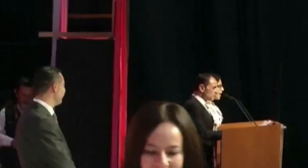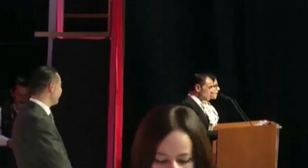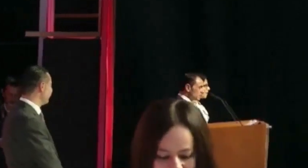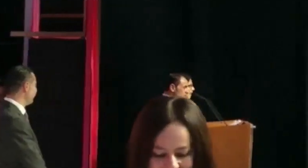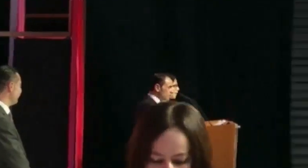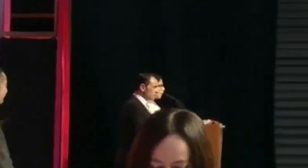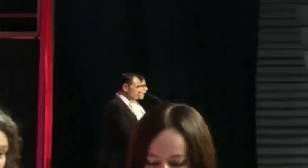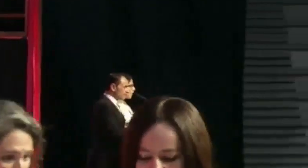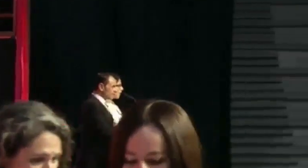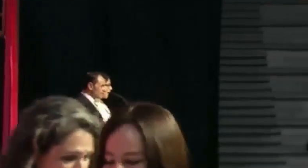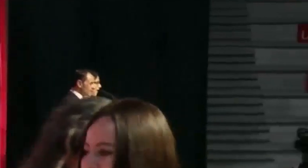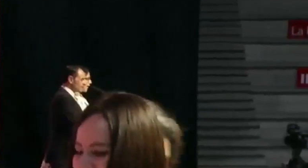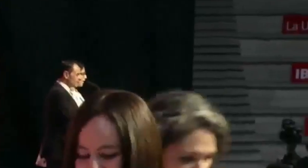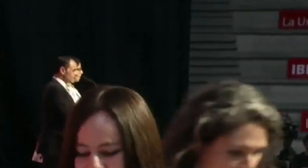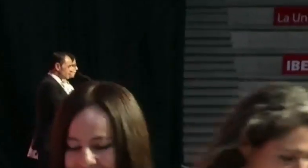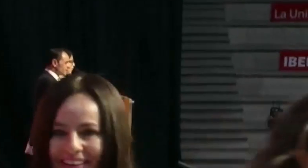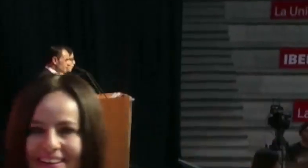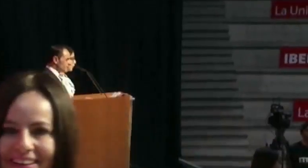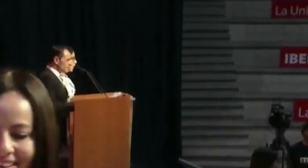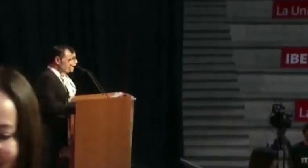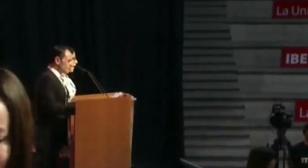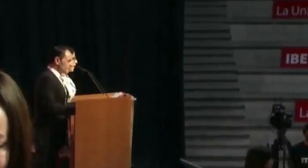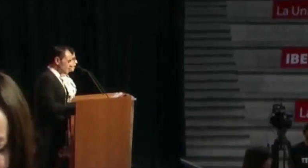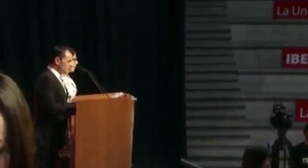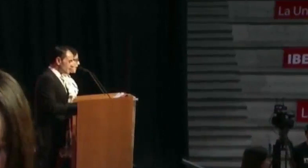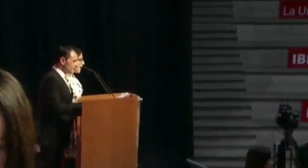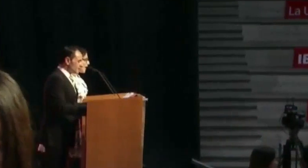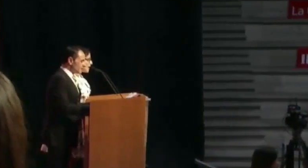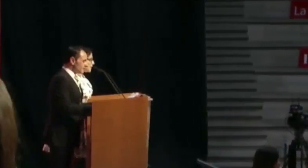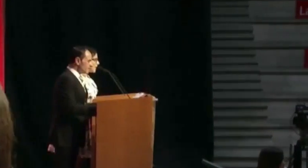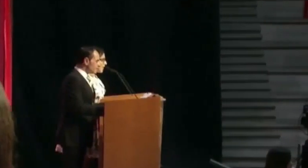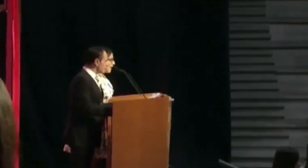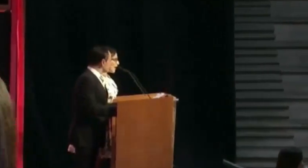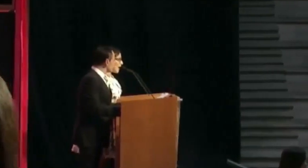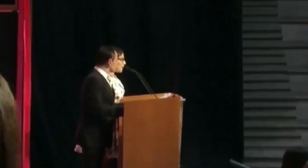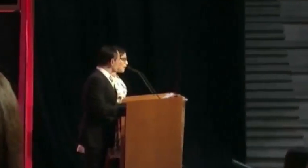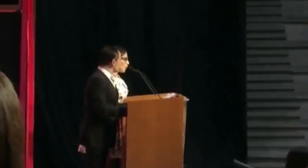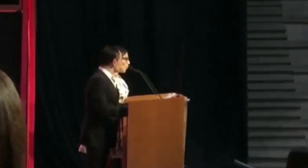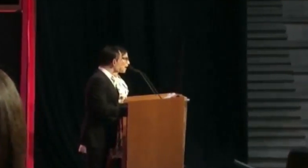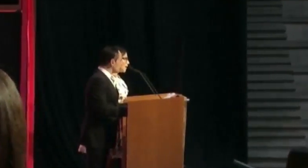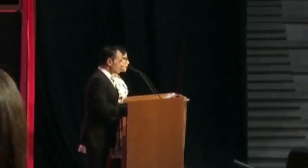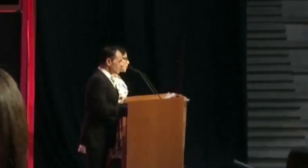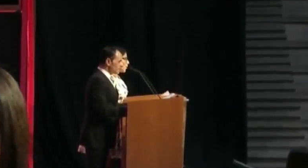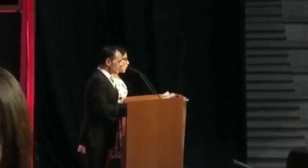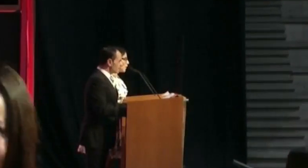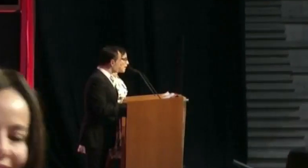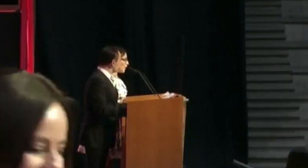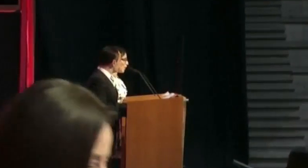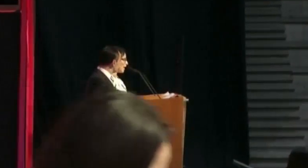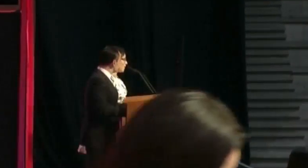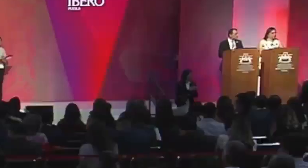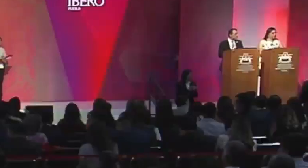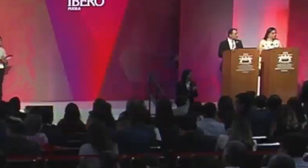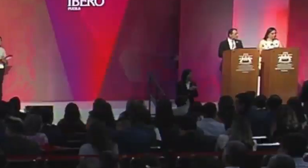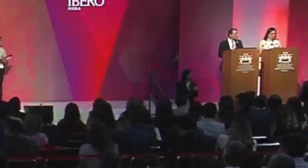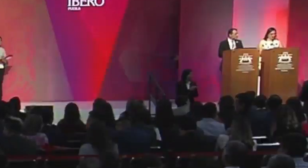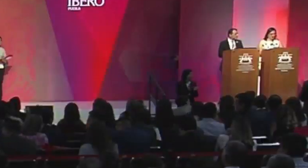Maestría en Literatura Aplicada, doctora Diana Isabel Jaramillo Juárez,